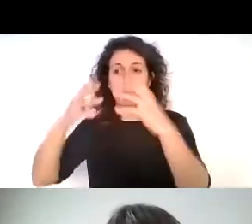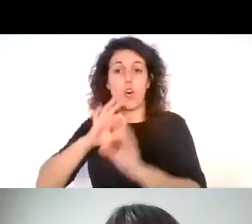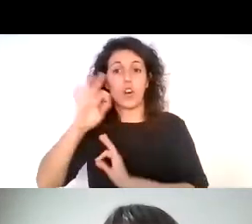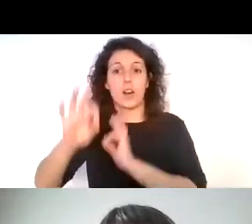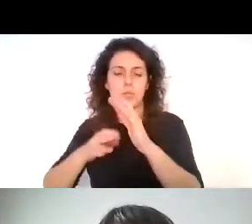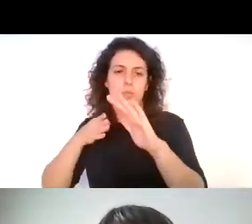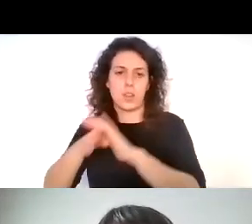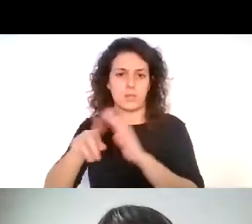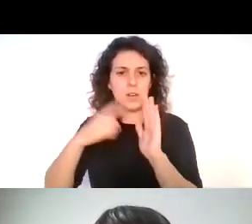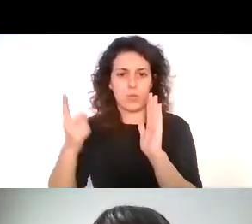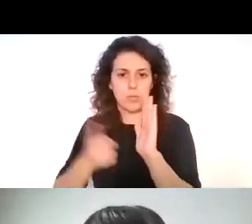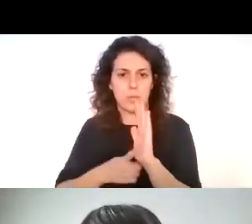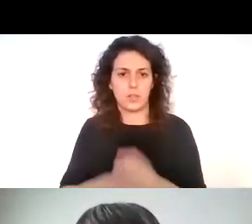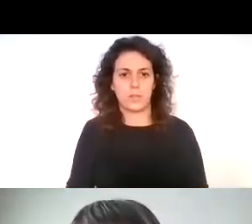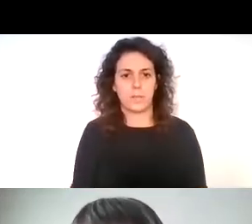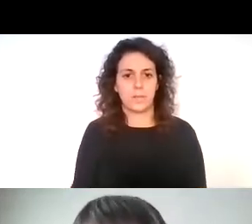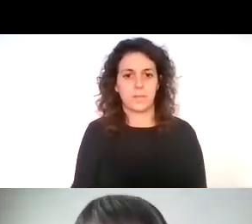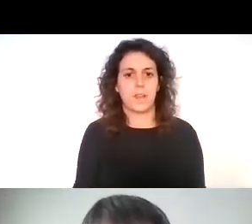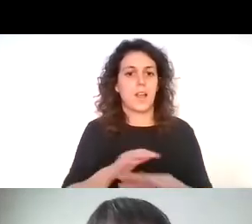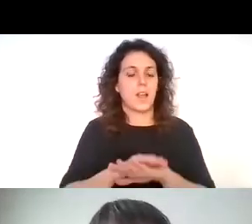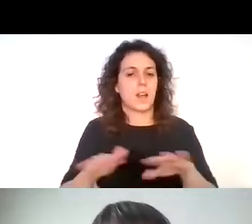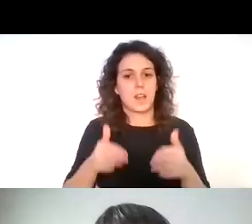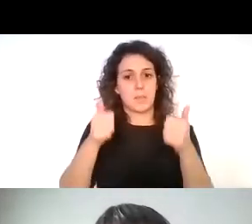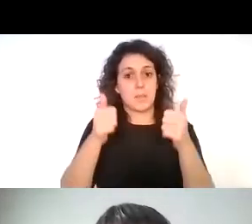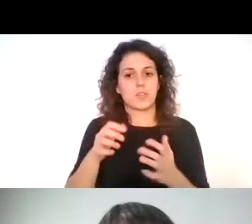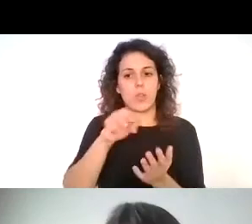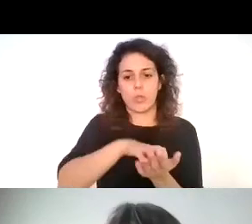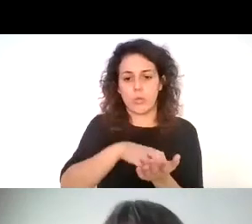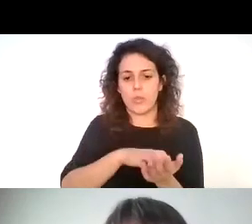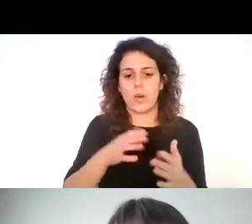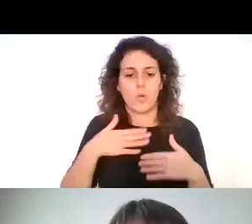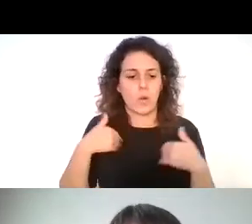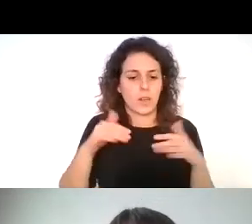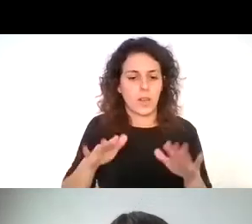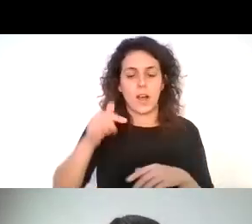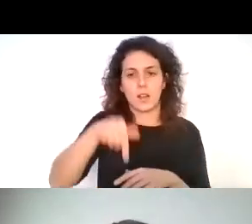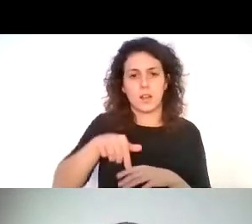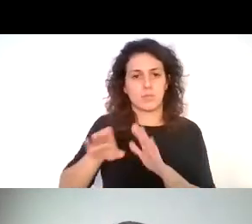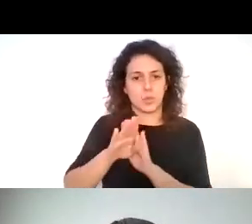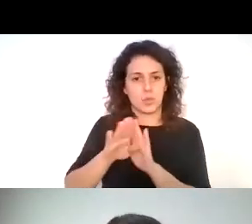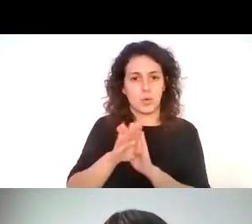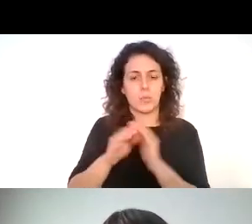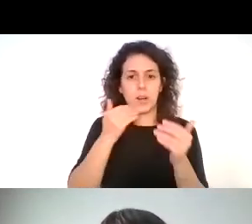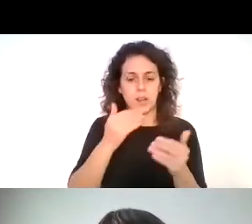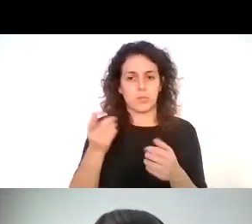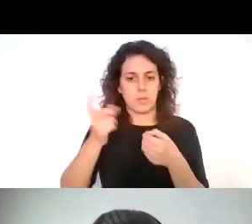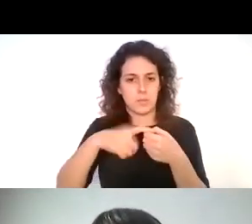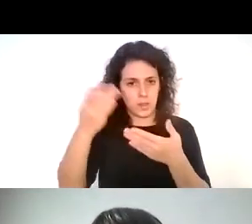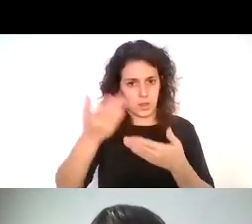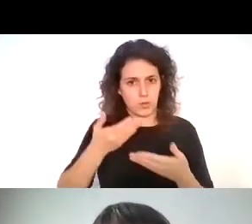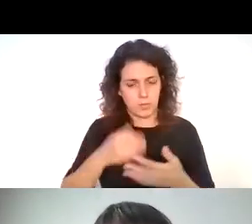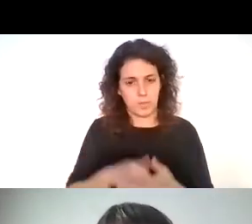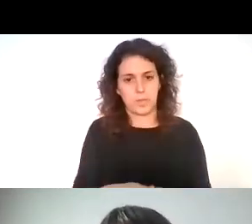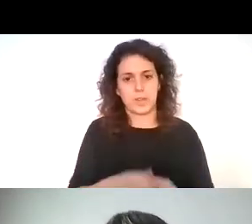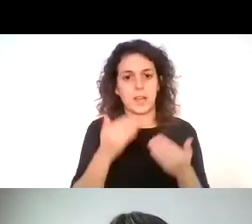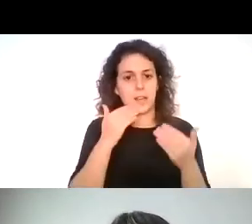accesible. Y nada más. Cualquier duda, aquí estamos. Muchísimas gracias de nuevo por la invitación. Y nada más,